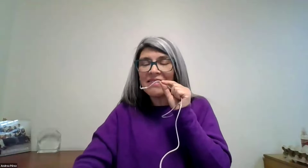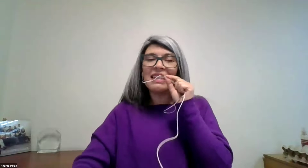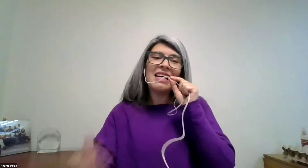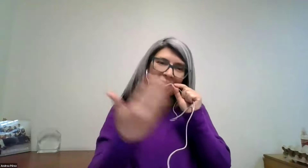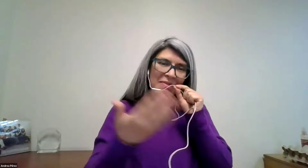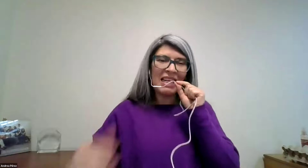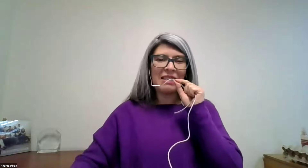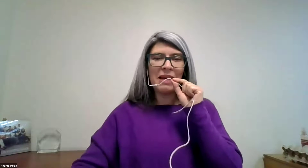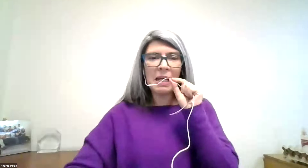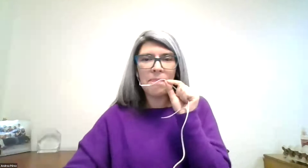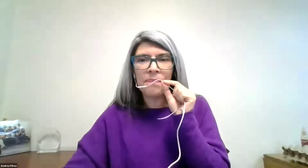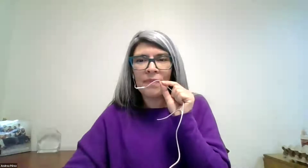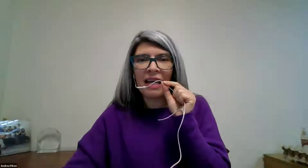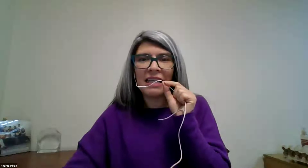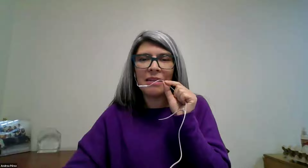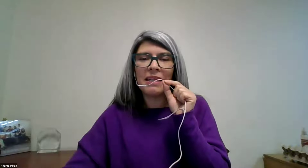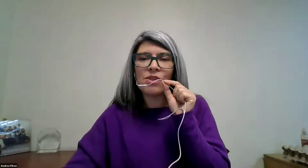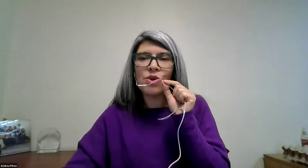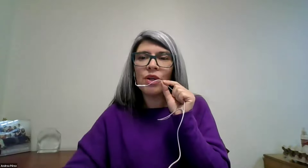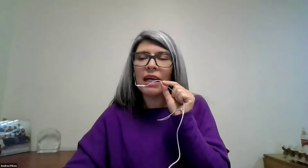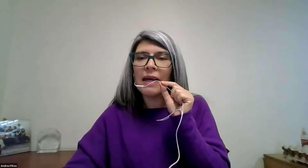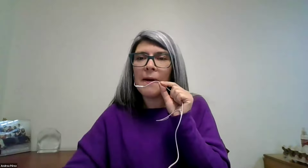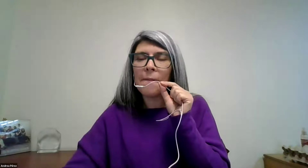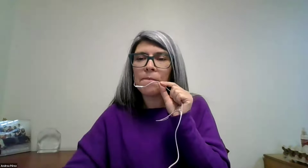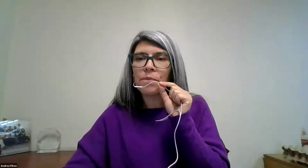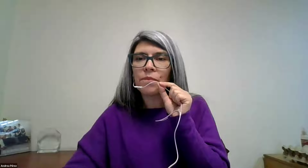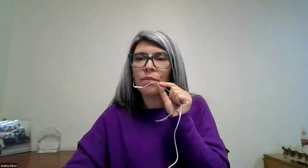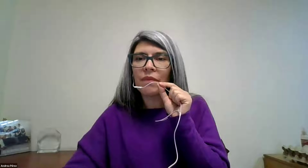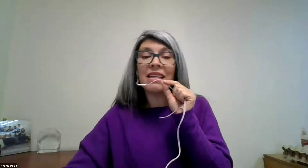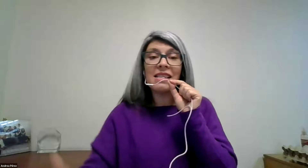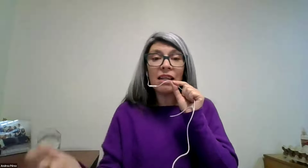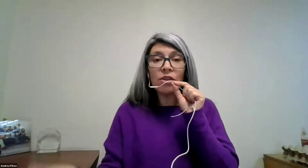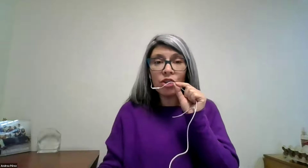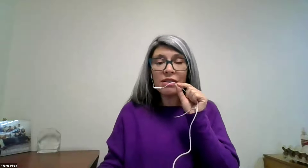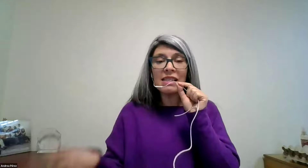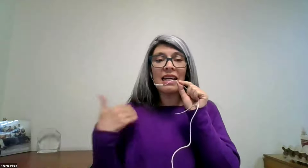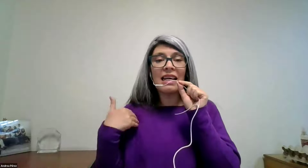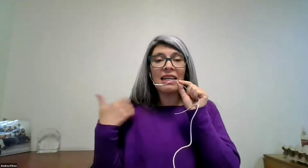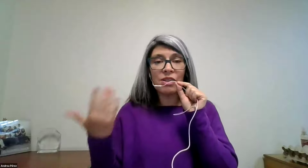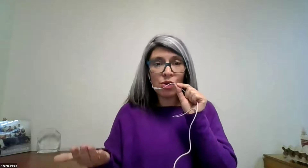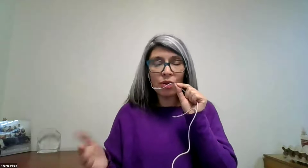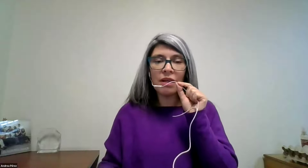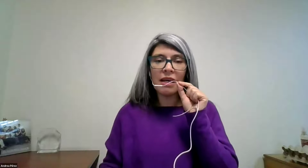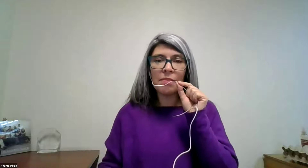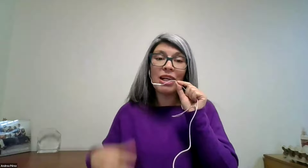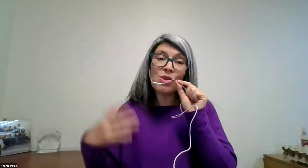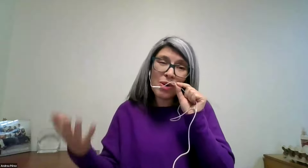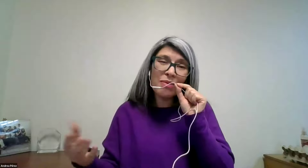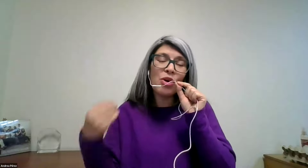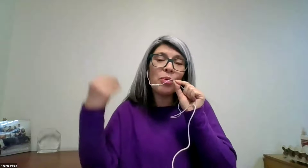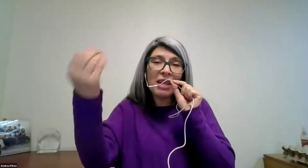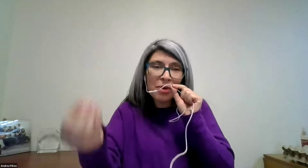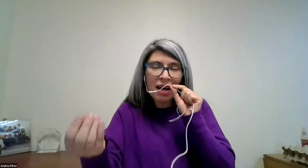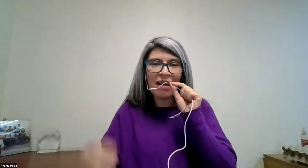Gracias, Sebastián. Bienvenida, Tamara, a la interpretación. Decía entonces que en la grabación, por